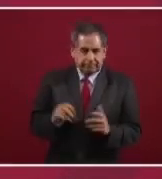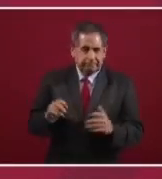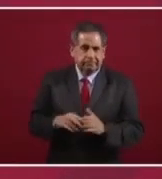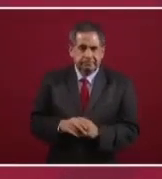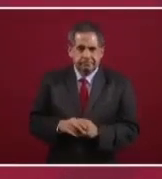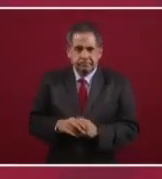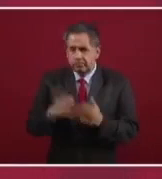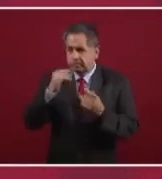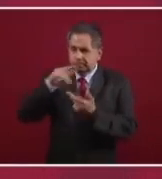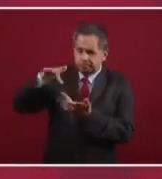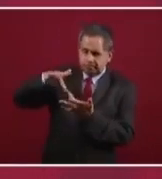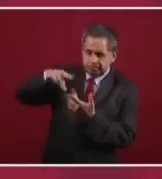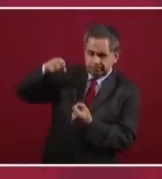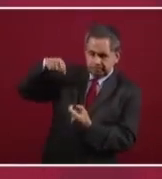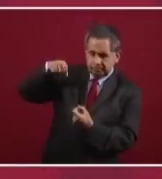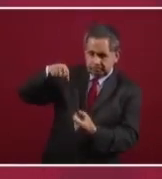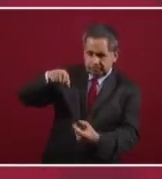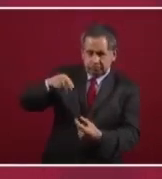no hay señal.